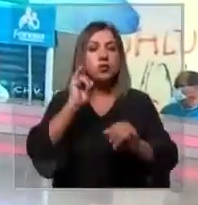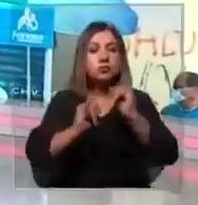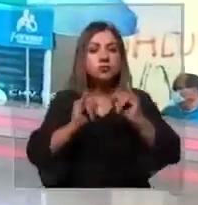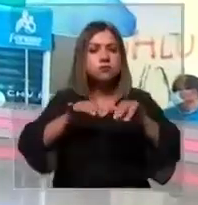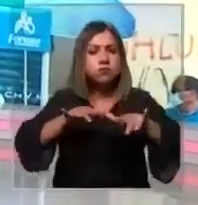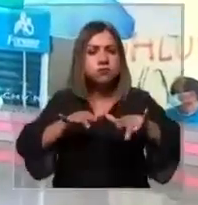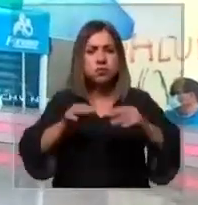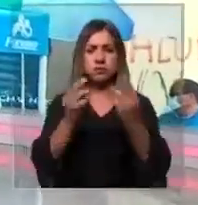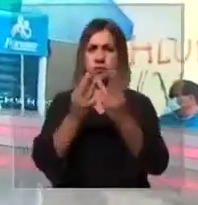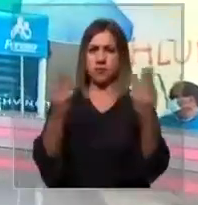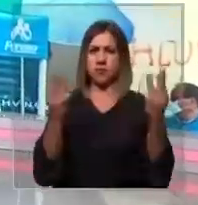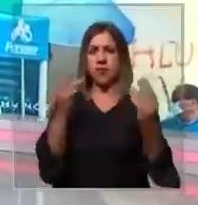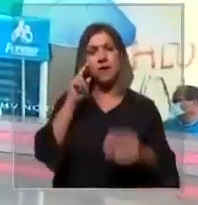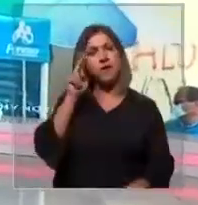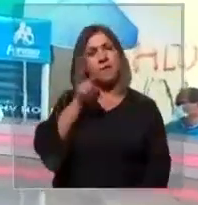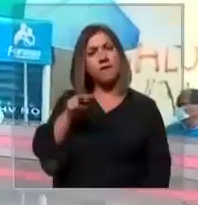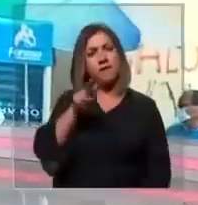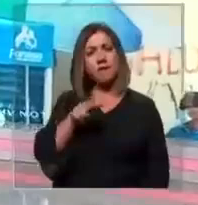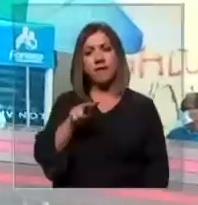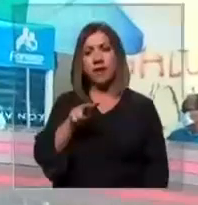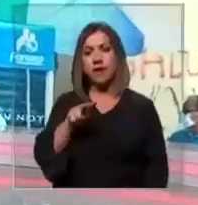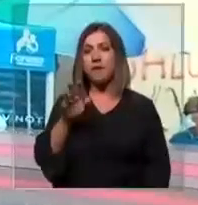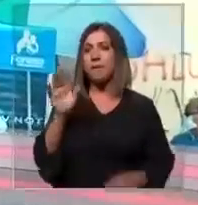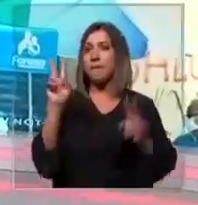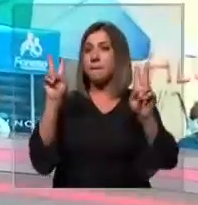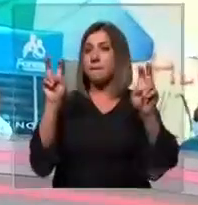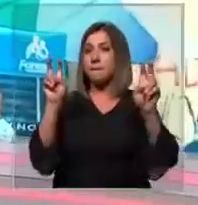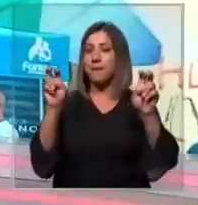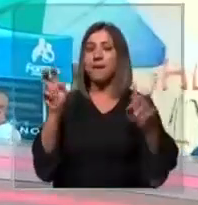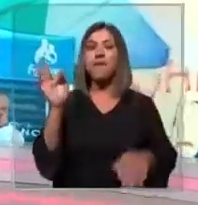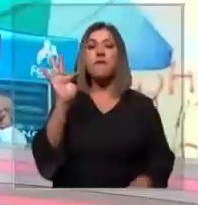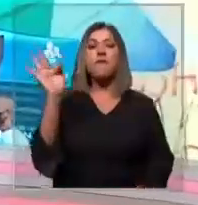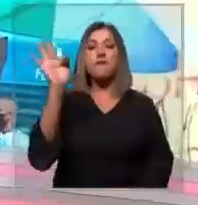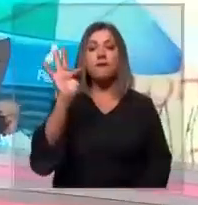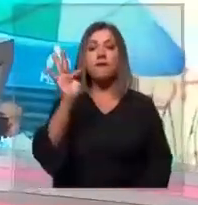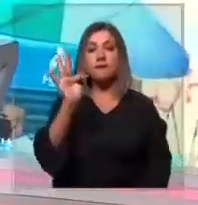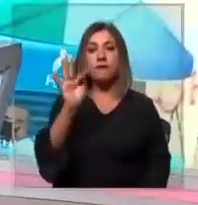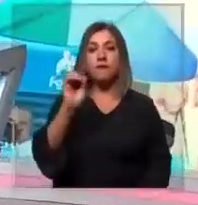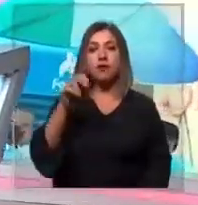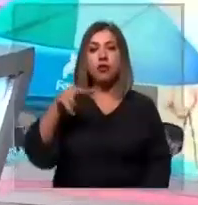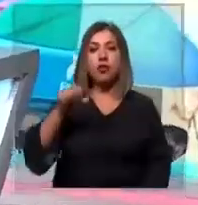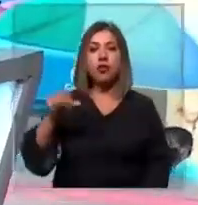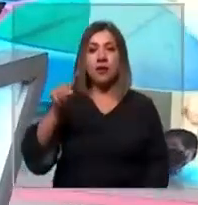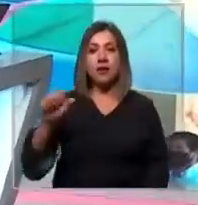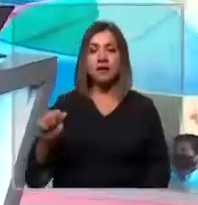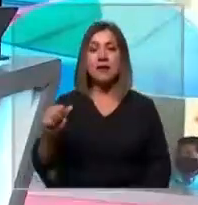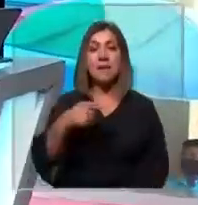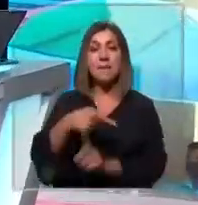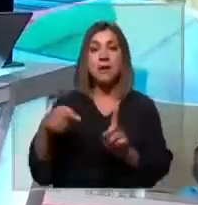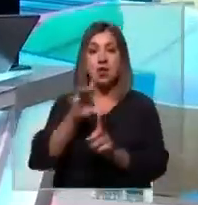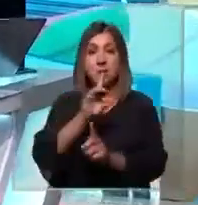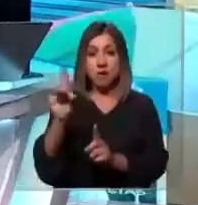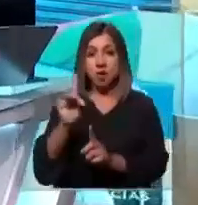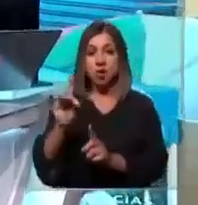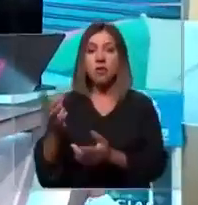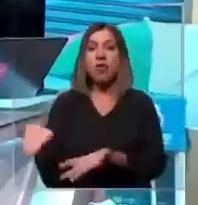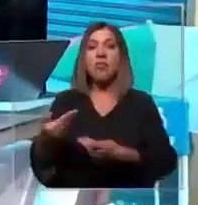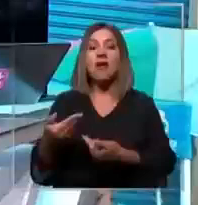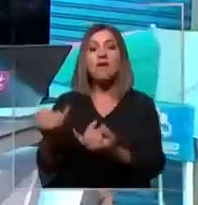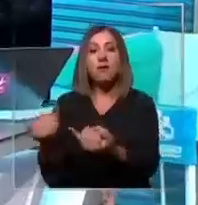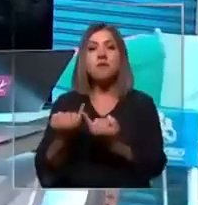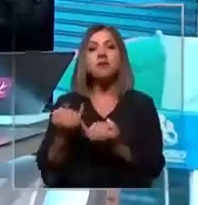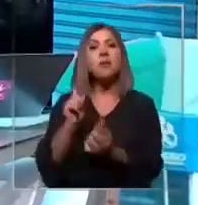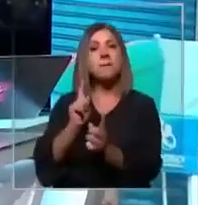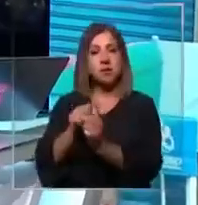que aparenta ser de Fonasa. Claro, se le dicen a las personas que pueden ganar hasta medio millón de pesos si entregan datos